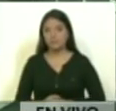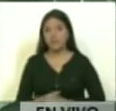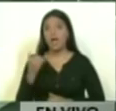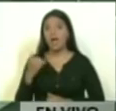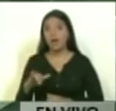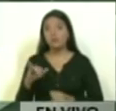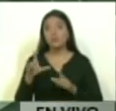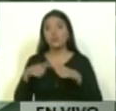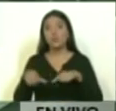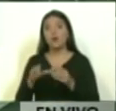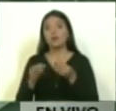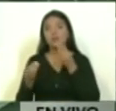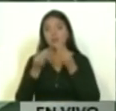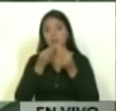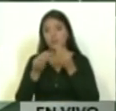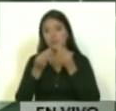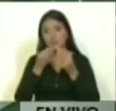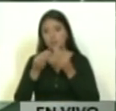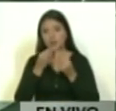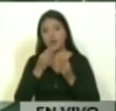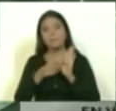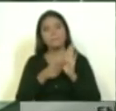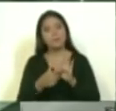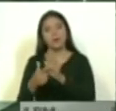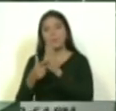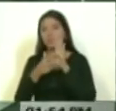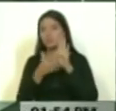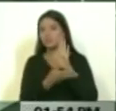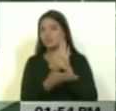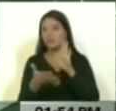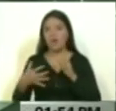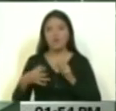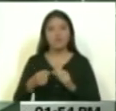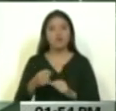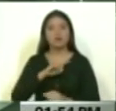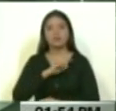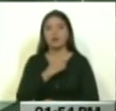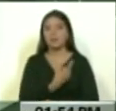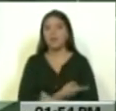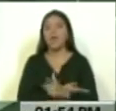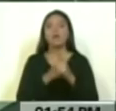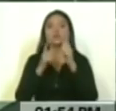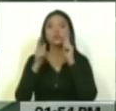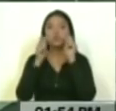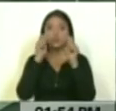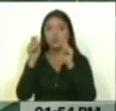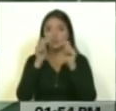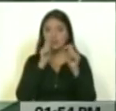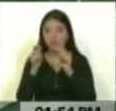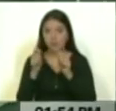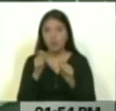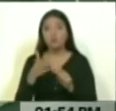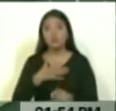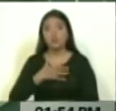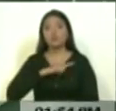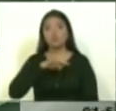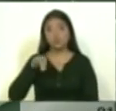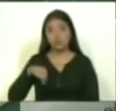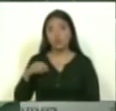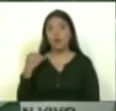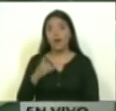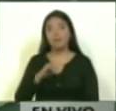pabellón gastronómico para mostrar toda esa fortaleza en el turismo gastronómico que nosotros tenemos y que tenemos